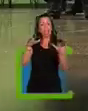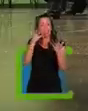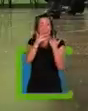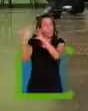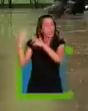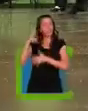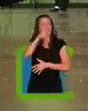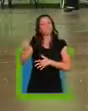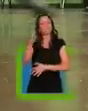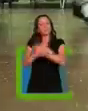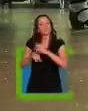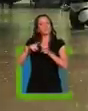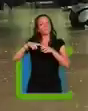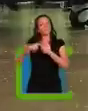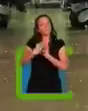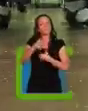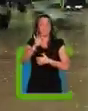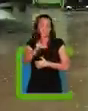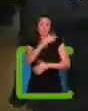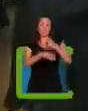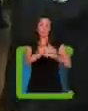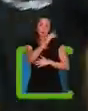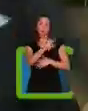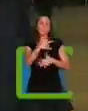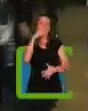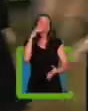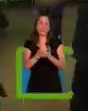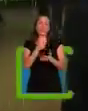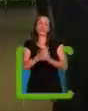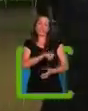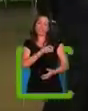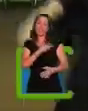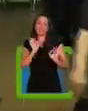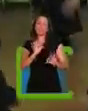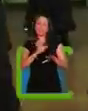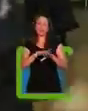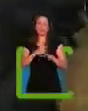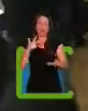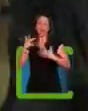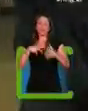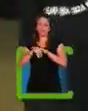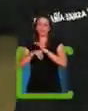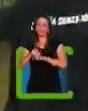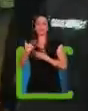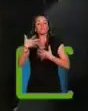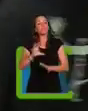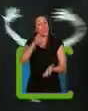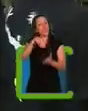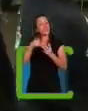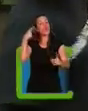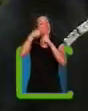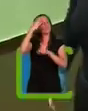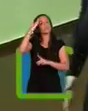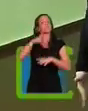años acoge a personas que, a pesar de su discapacidad, demuestran tener un talento especial para el arte. Pero el objetivo principal